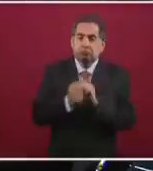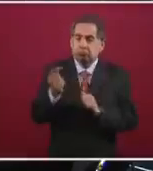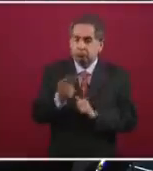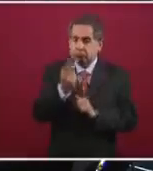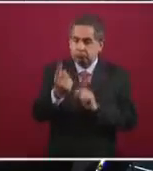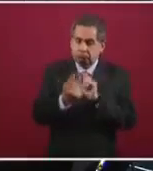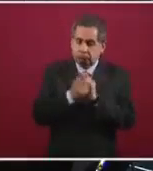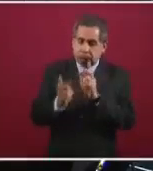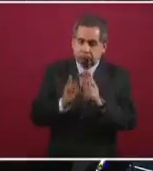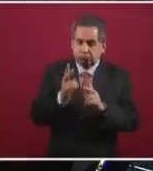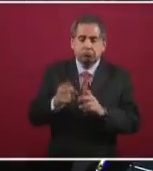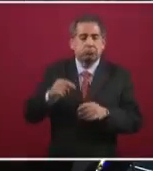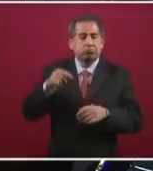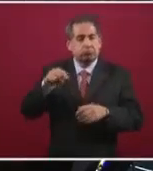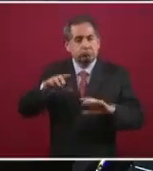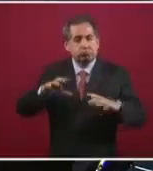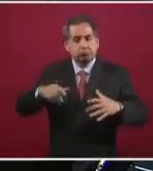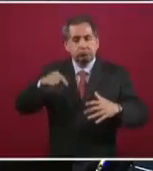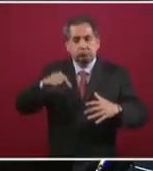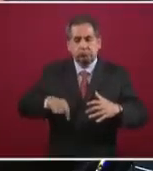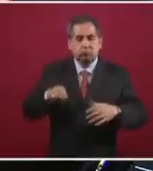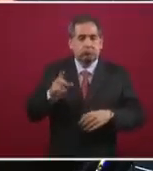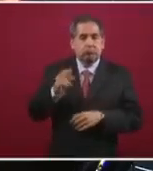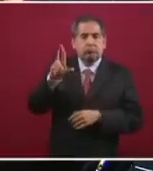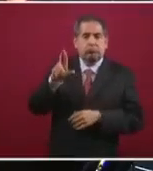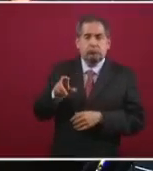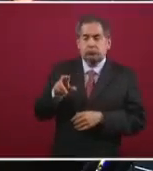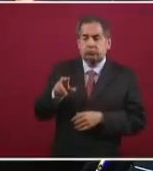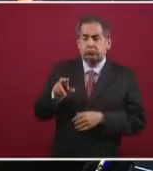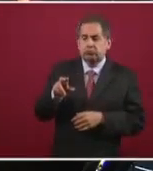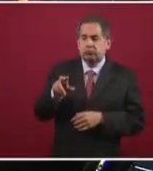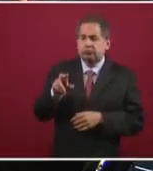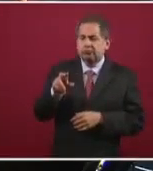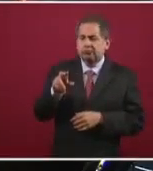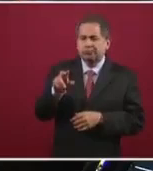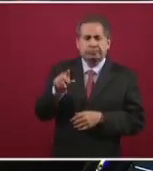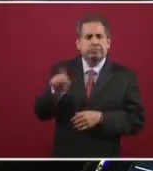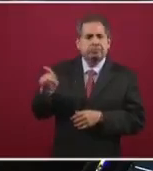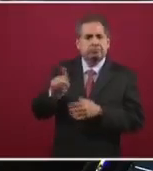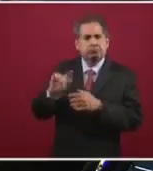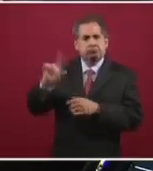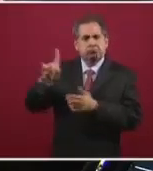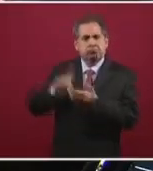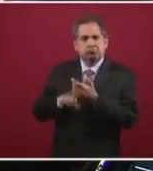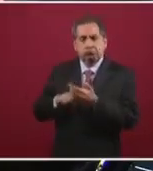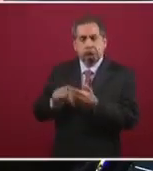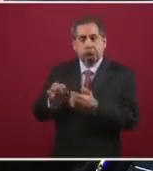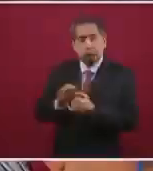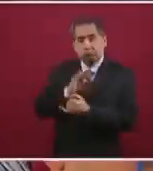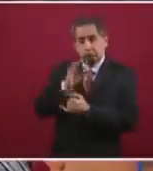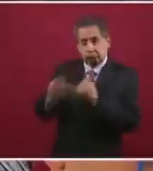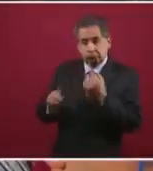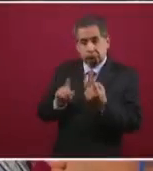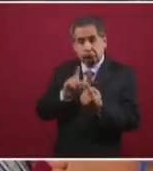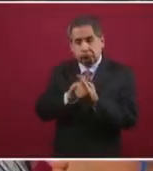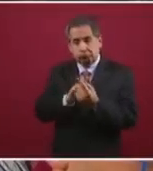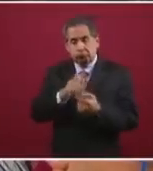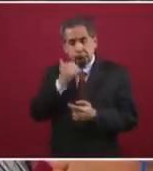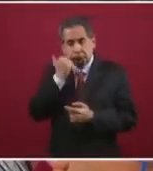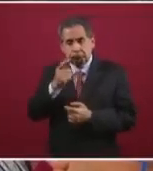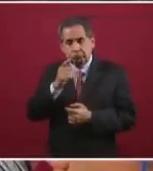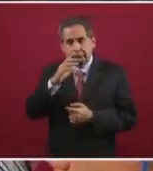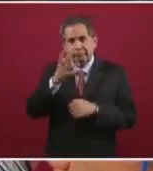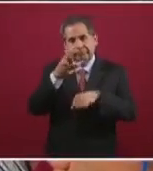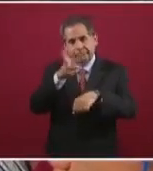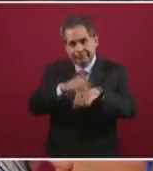usted. Él es doctor Oxupac y al final de y quisiera tomar una